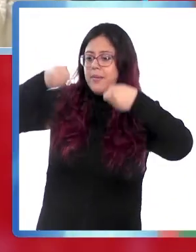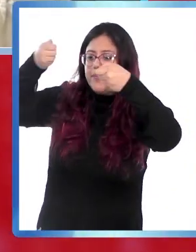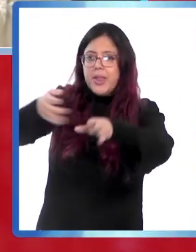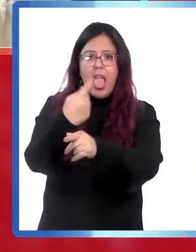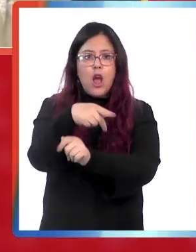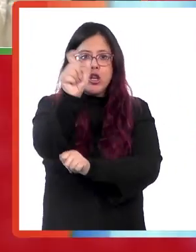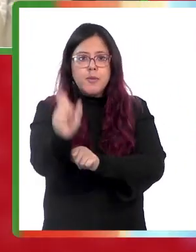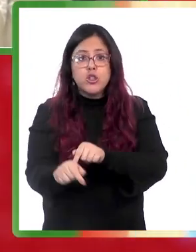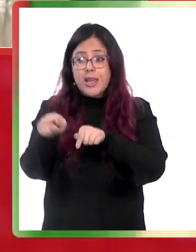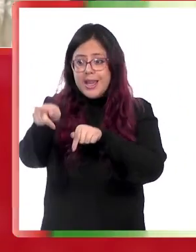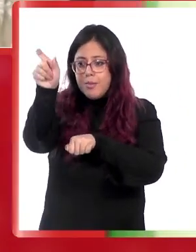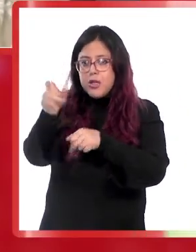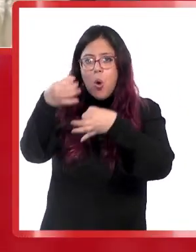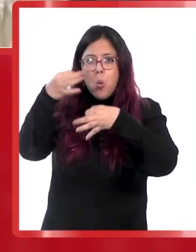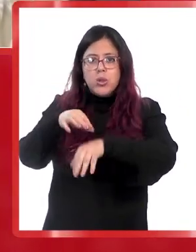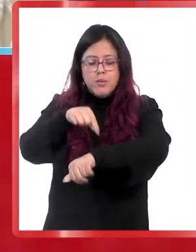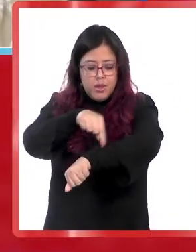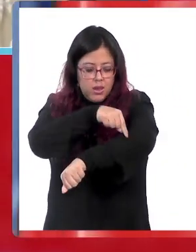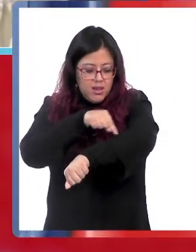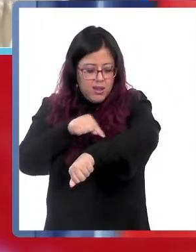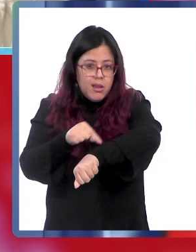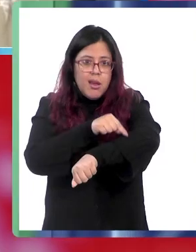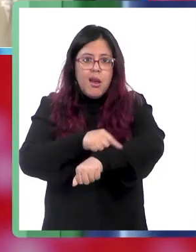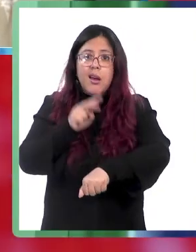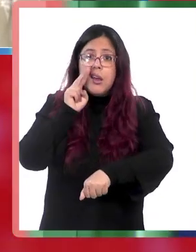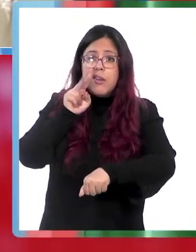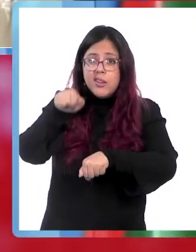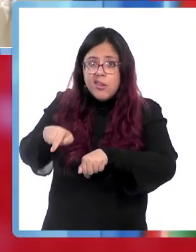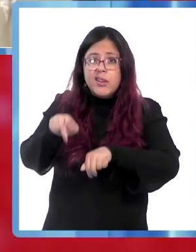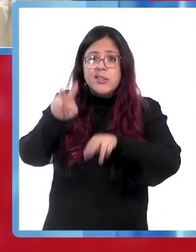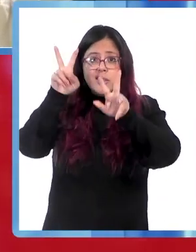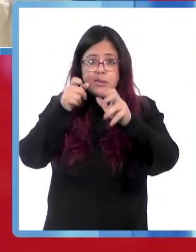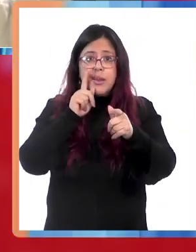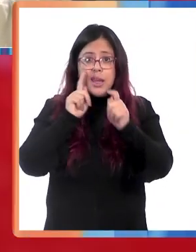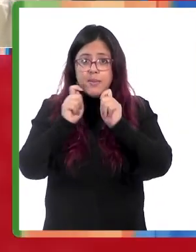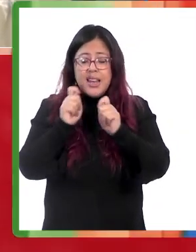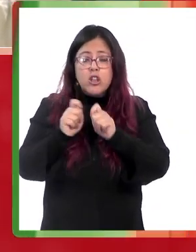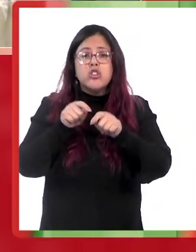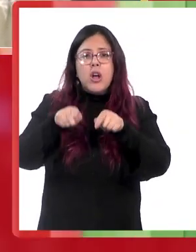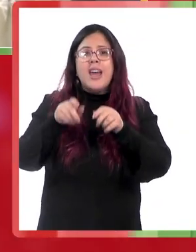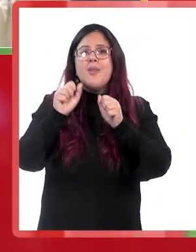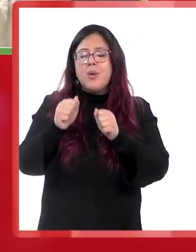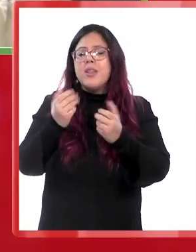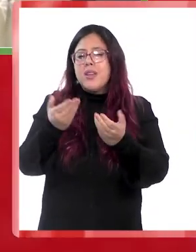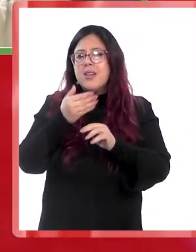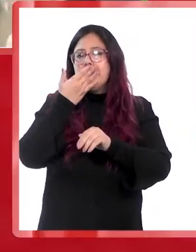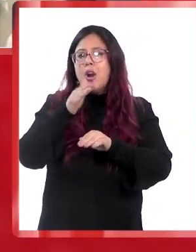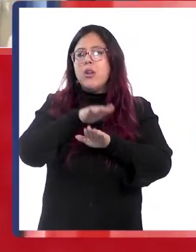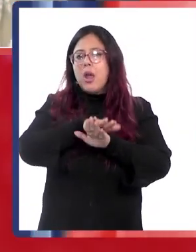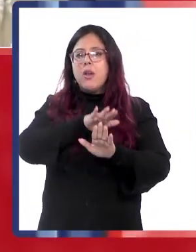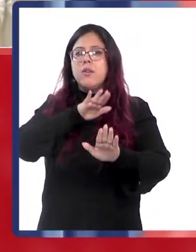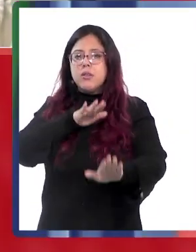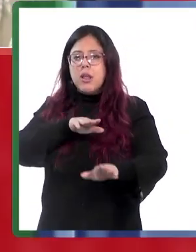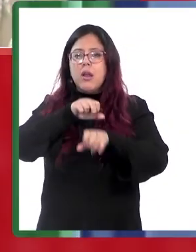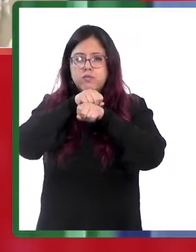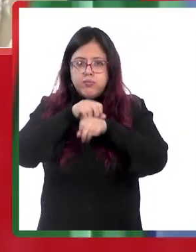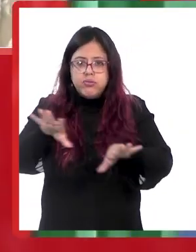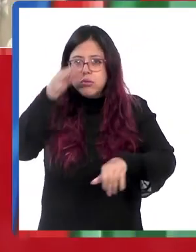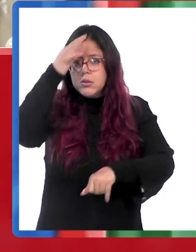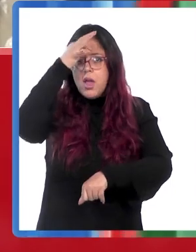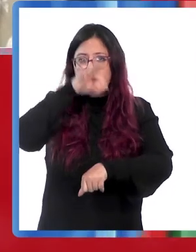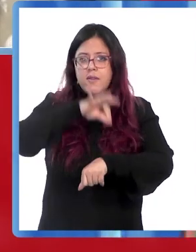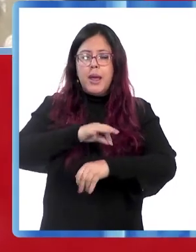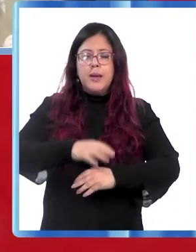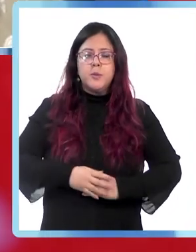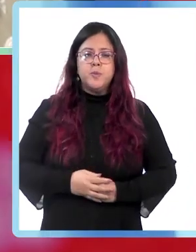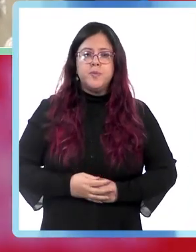y que tiene lesiones activas. Claro. Entonces, teniendo esos recaudos, uno podría evitar el contagio y la